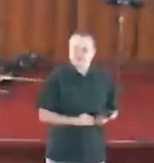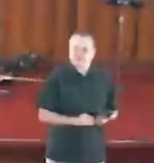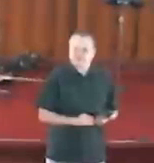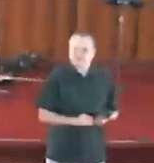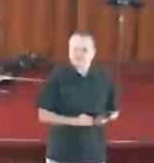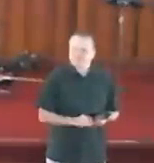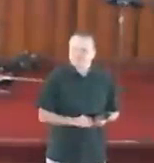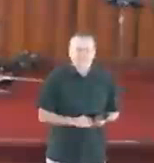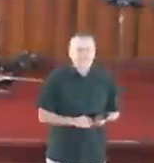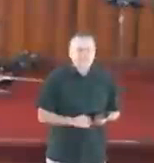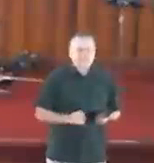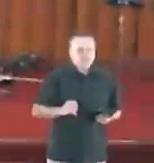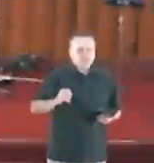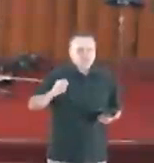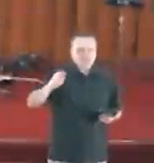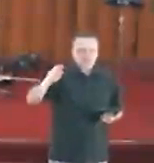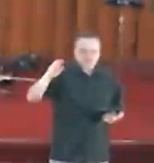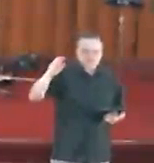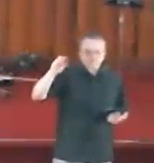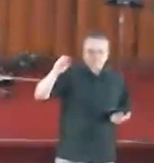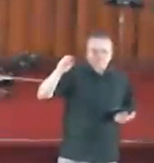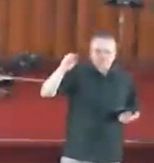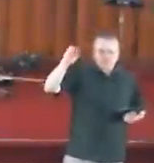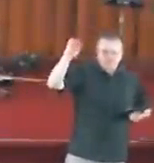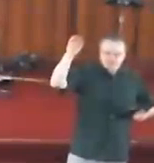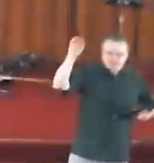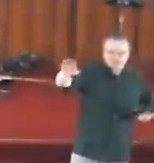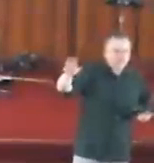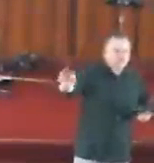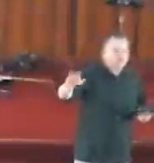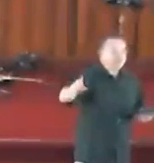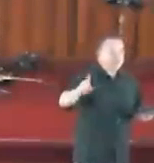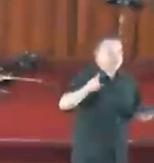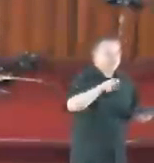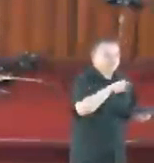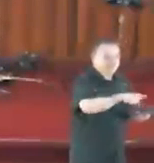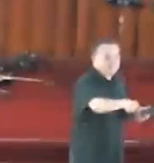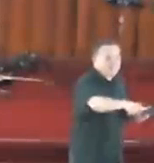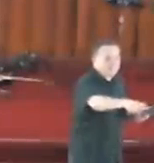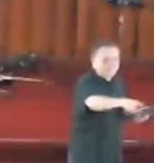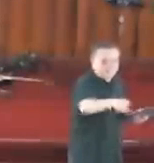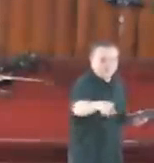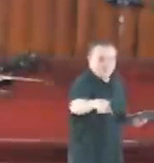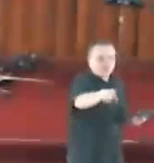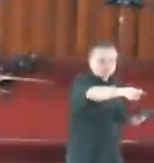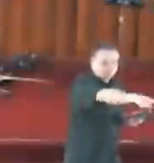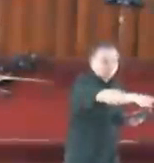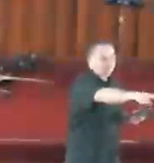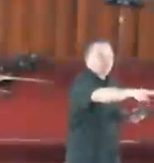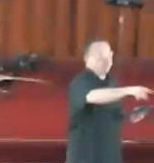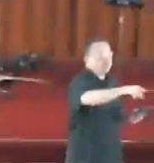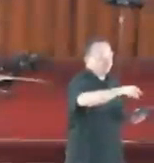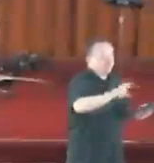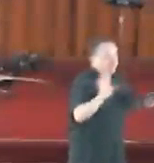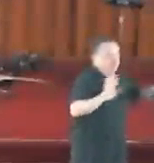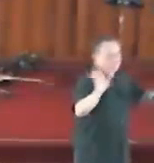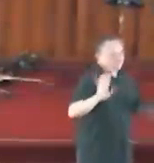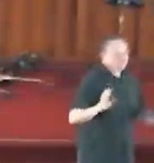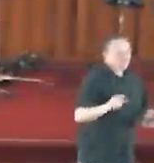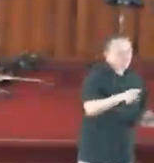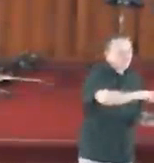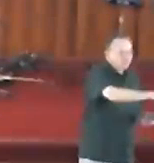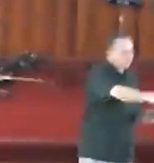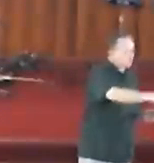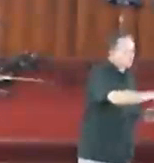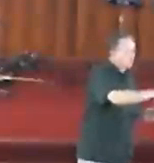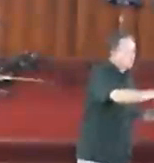Ananias prayed for him. Y cuando Dios le dijo a Ananías, vaya y ore por Pablo, Ananías no